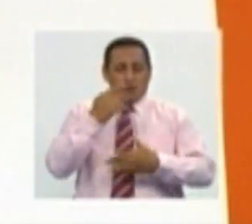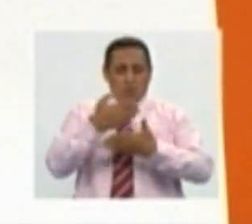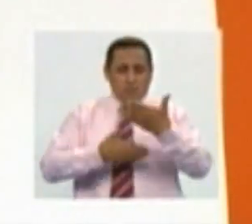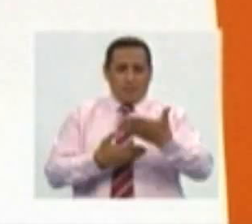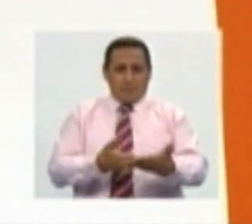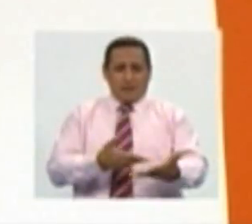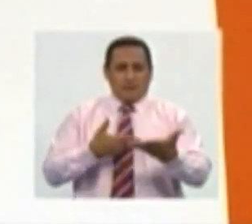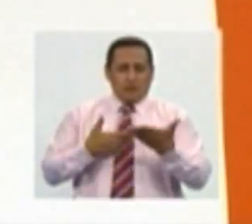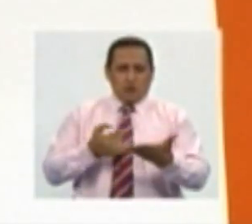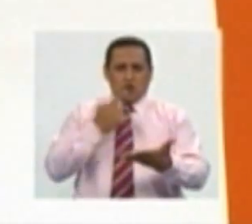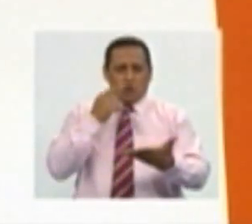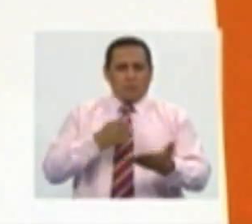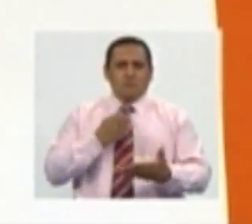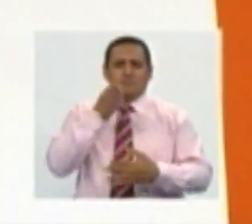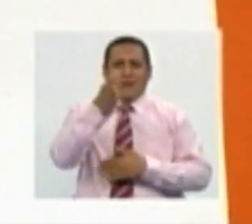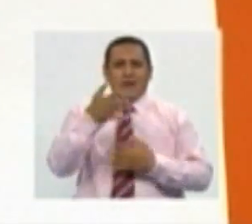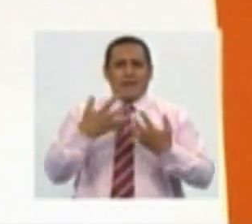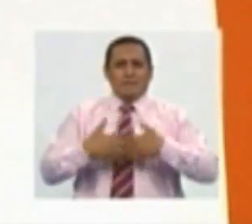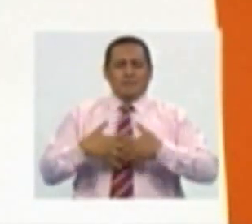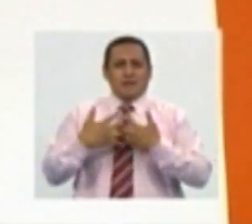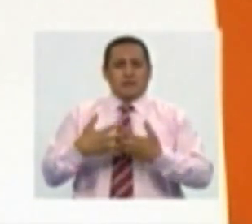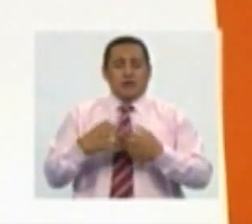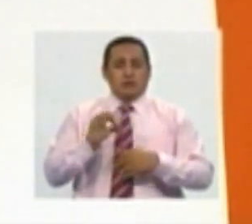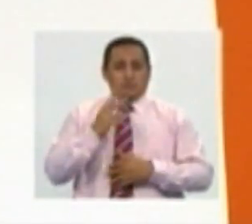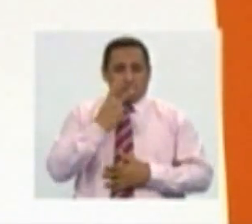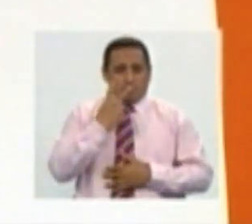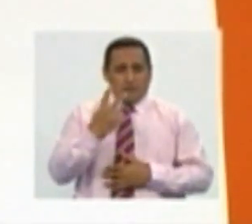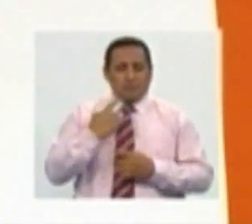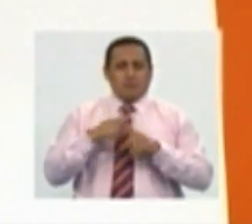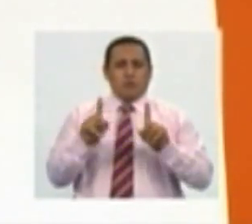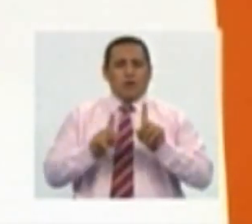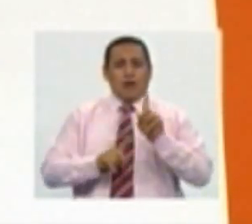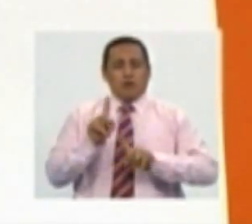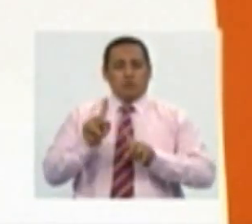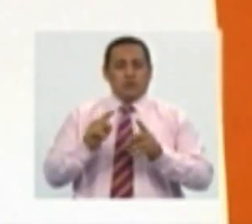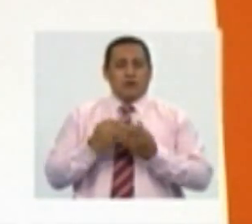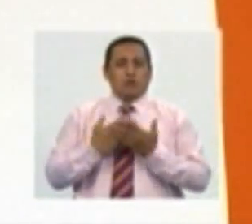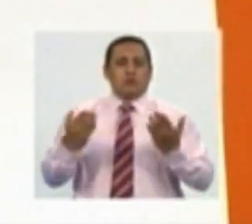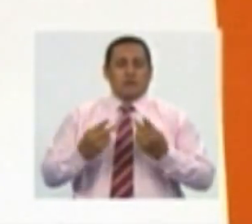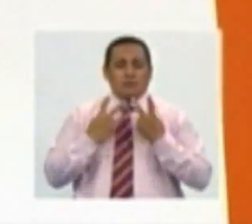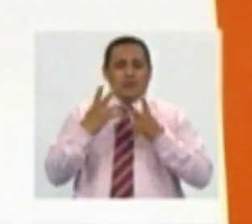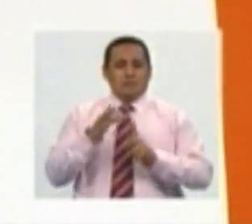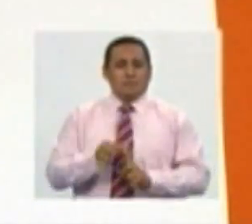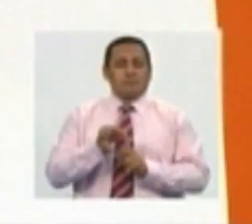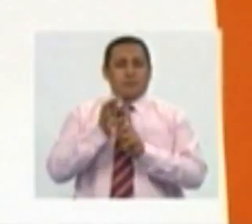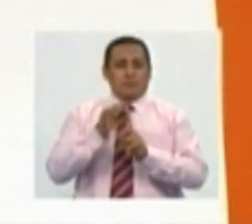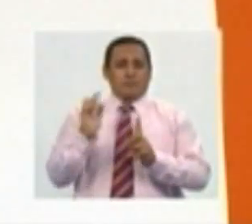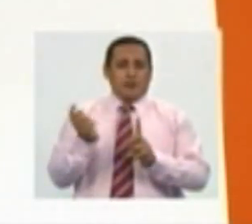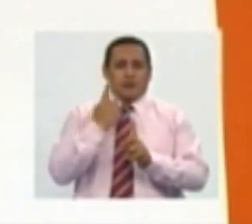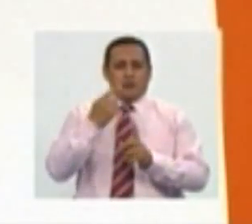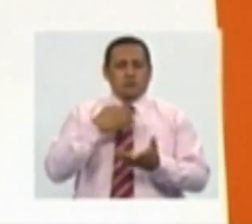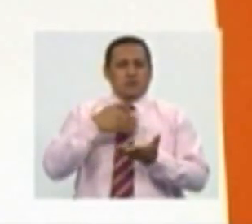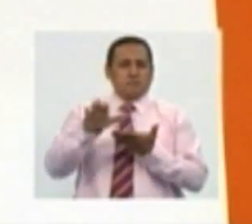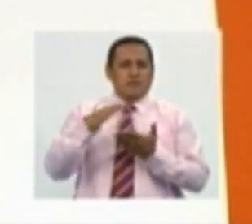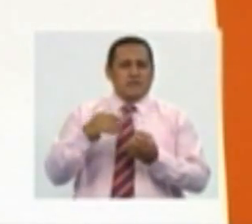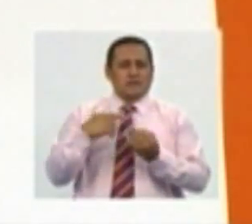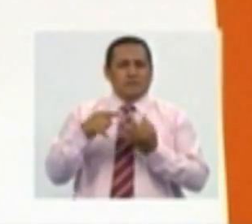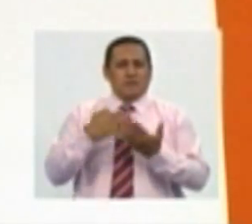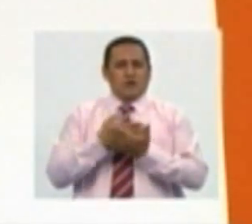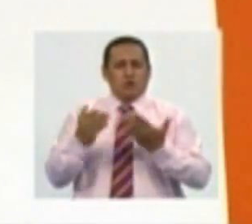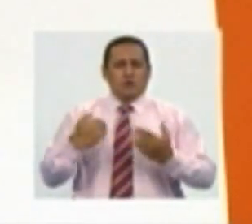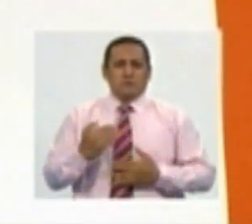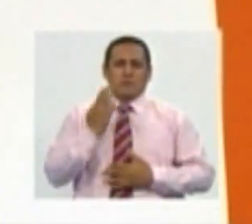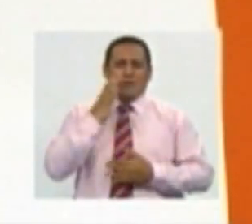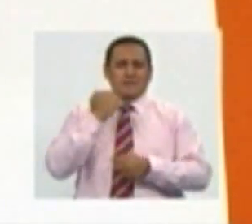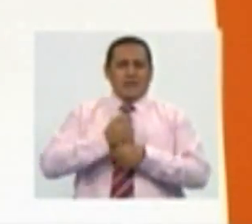pone la denuncia y el inspector acude a la empresa. Ojo, que hay casos evidentemente primordiales, ¿no? Despidos arbitrarios, en este